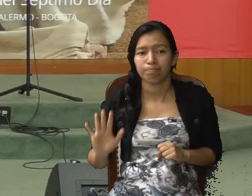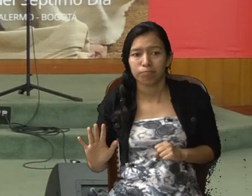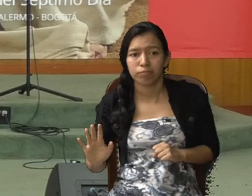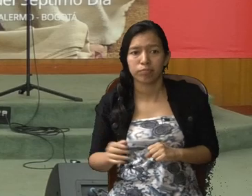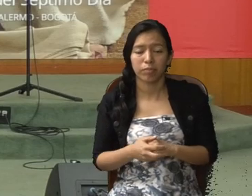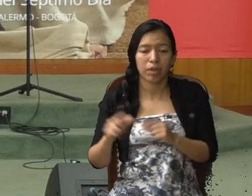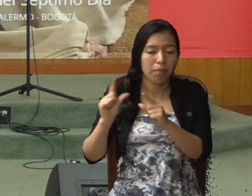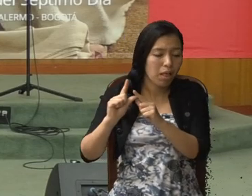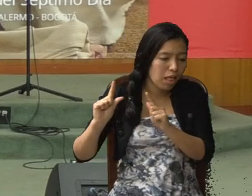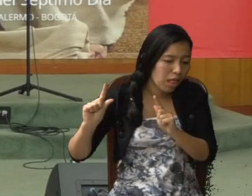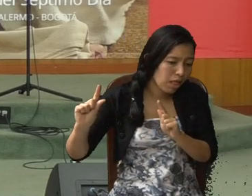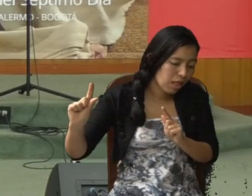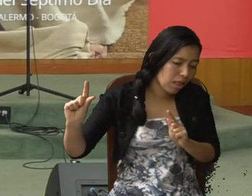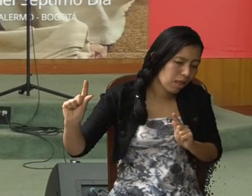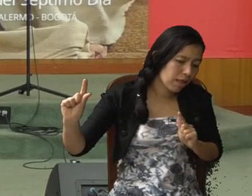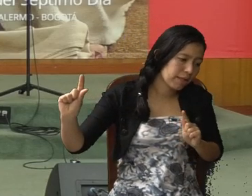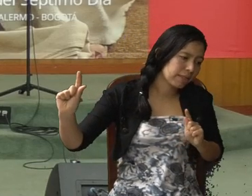hemos alejado, tal vez nos hemos